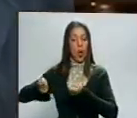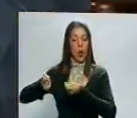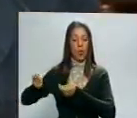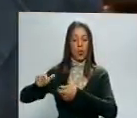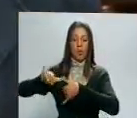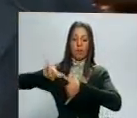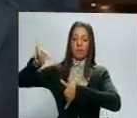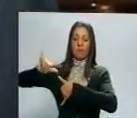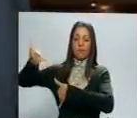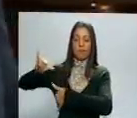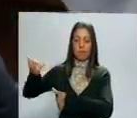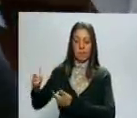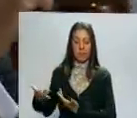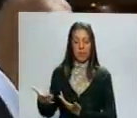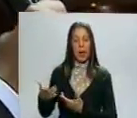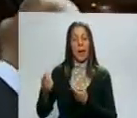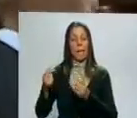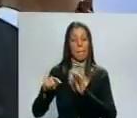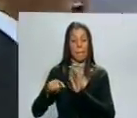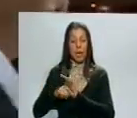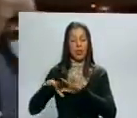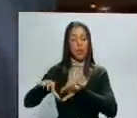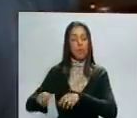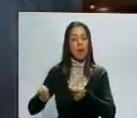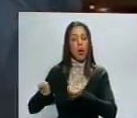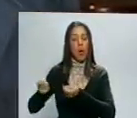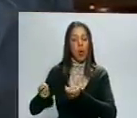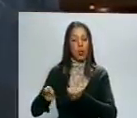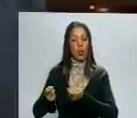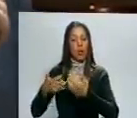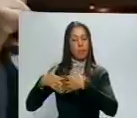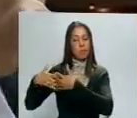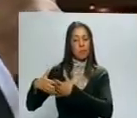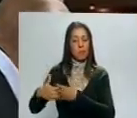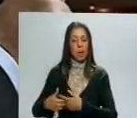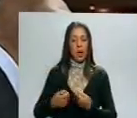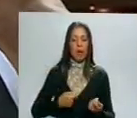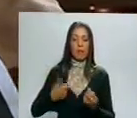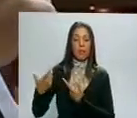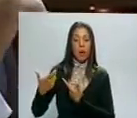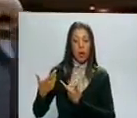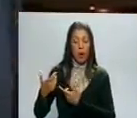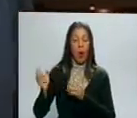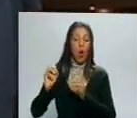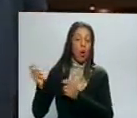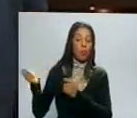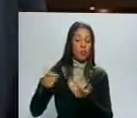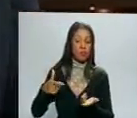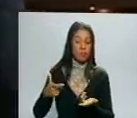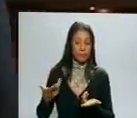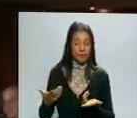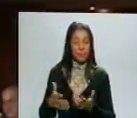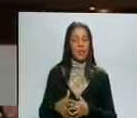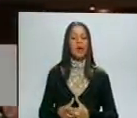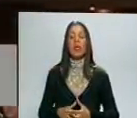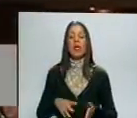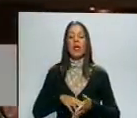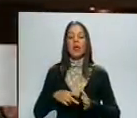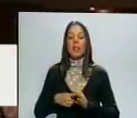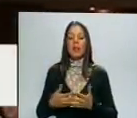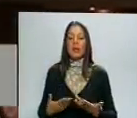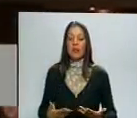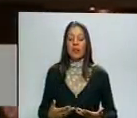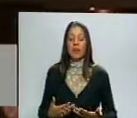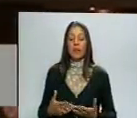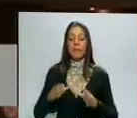Venezuela controlan la distribución, la producción y la importación. Entonces, en esa tarea,